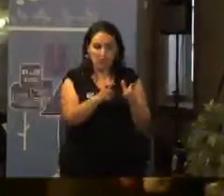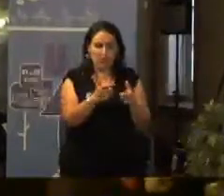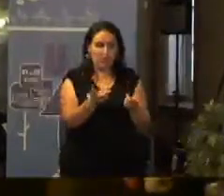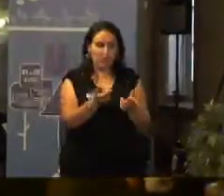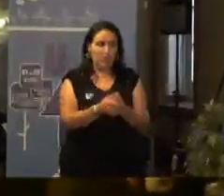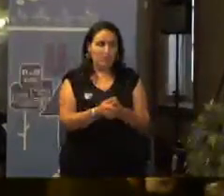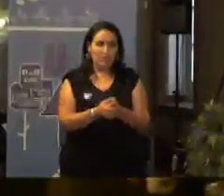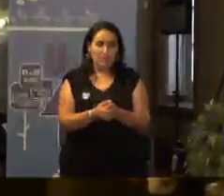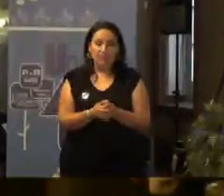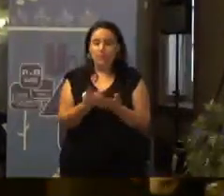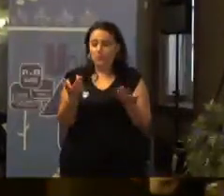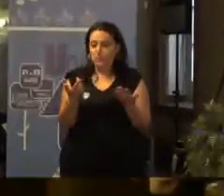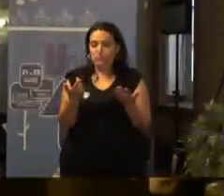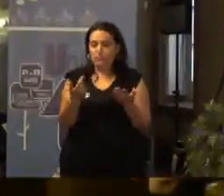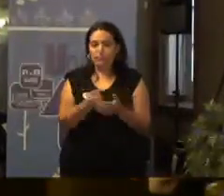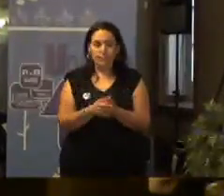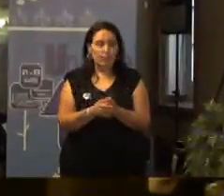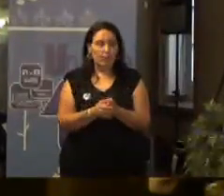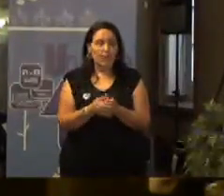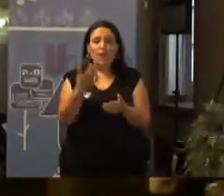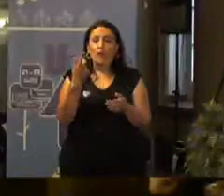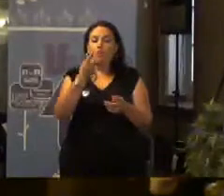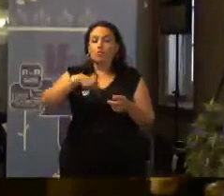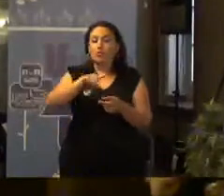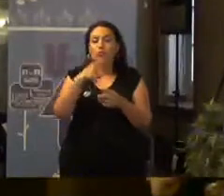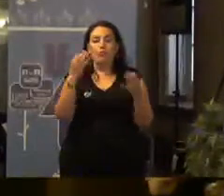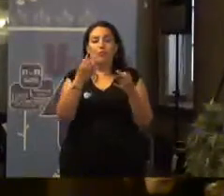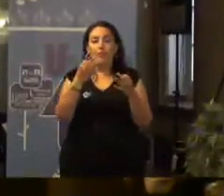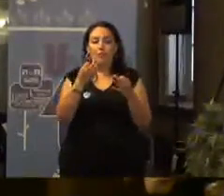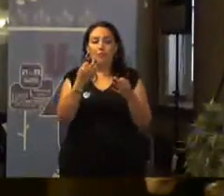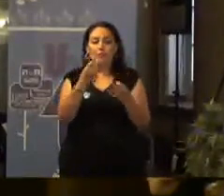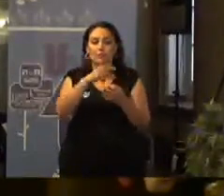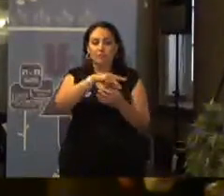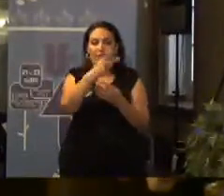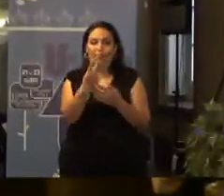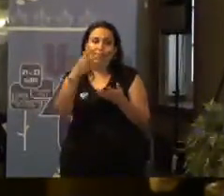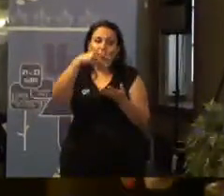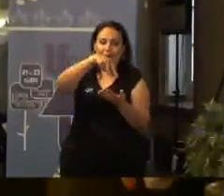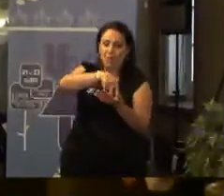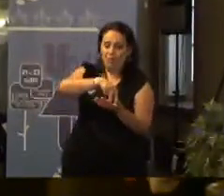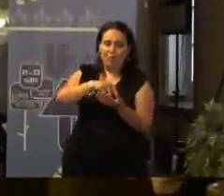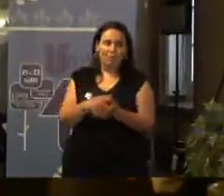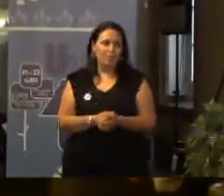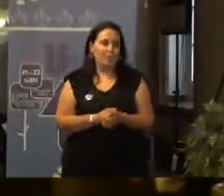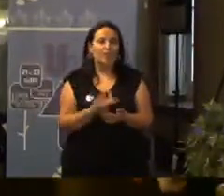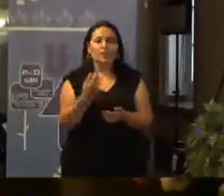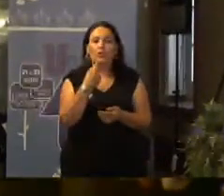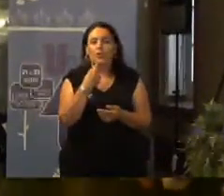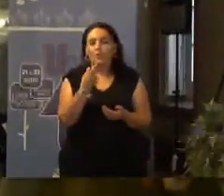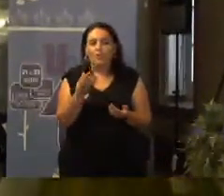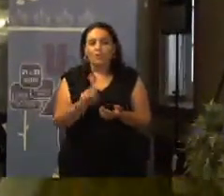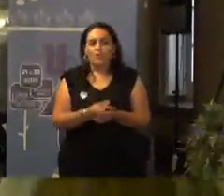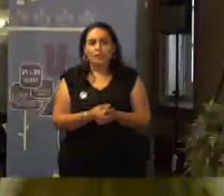diría don Carlos Marx, por suposto, e habría que poñelo de pé. Pero vamos a entrar en materia. Dito isto, que por lo